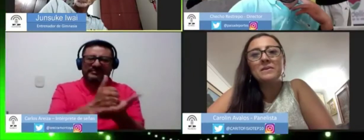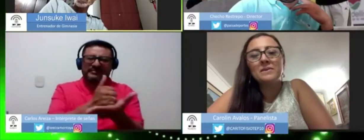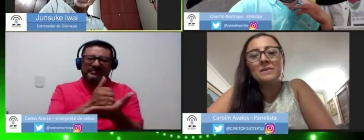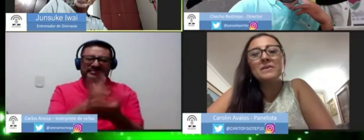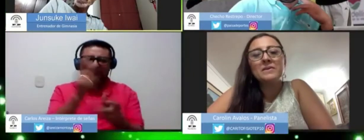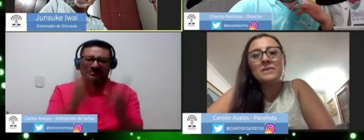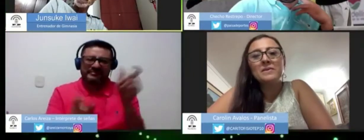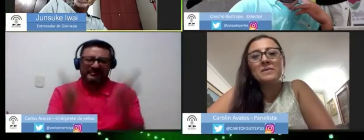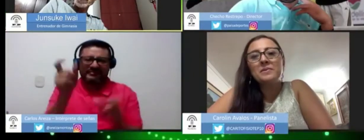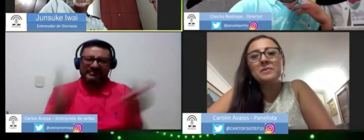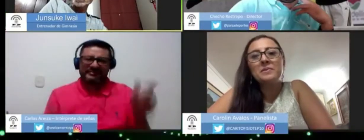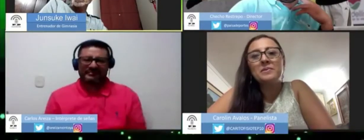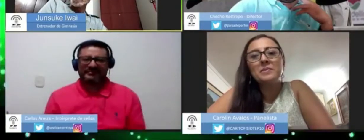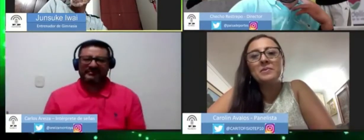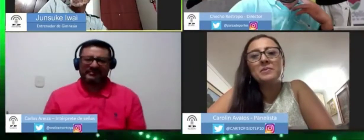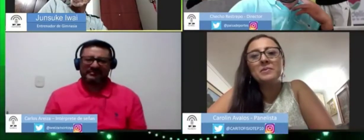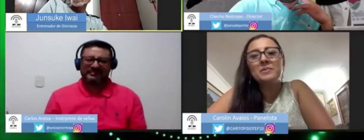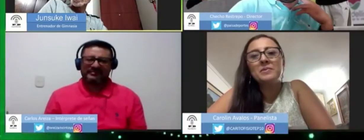muchachos, pero